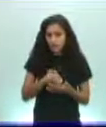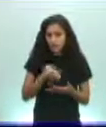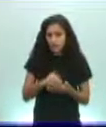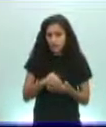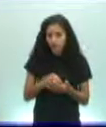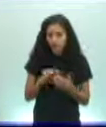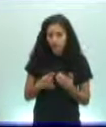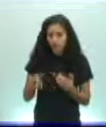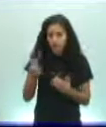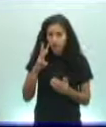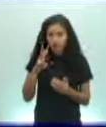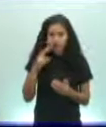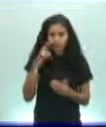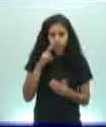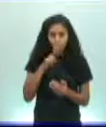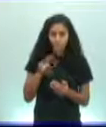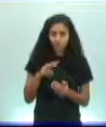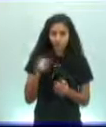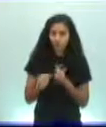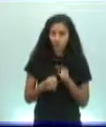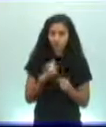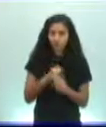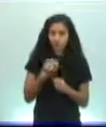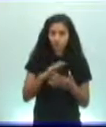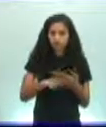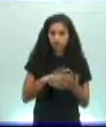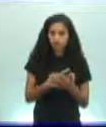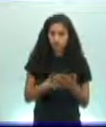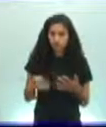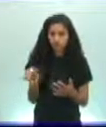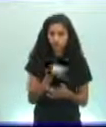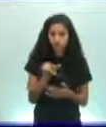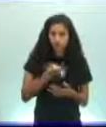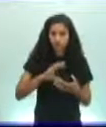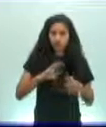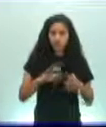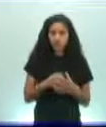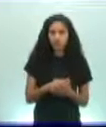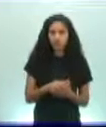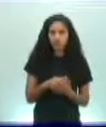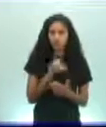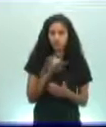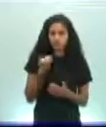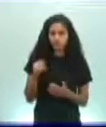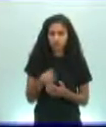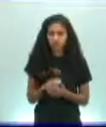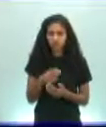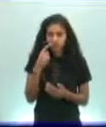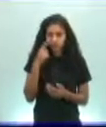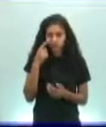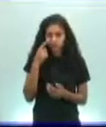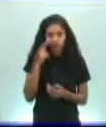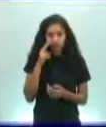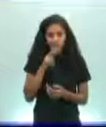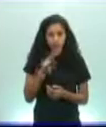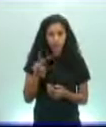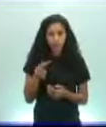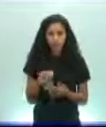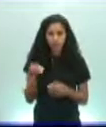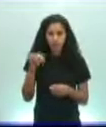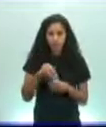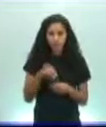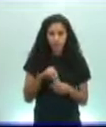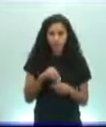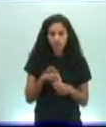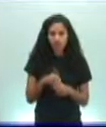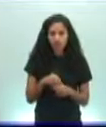cubo, vamos a ir utilizando la tabla también de forma inversa. Vamos a buscar dentro de la